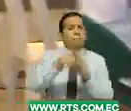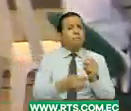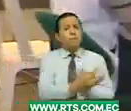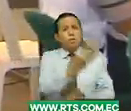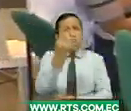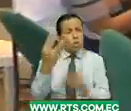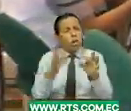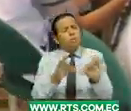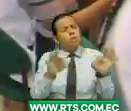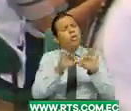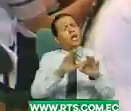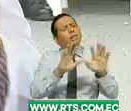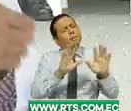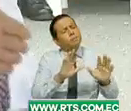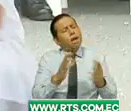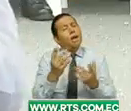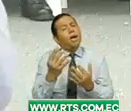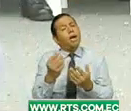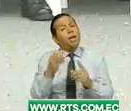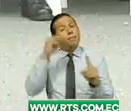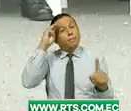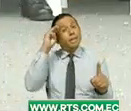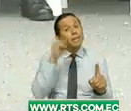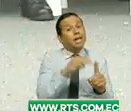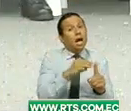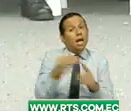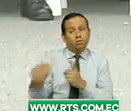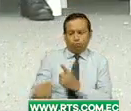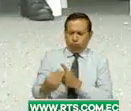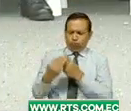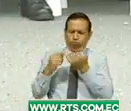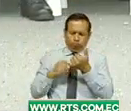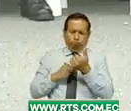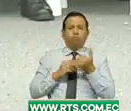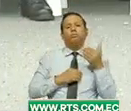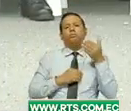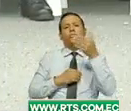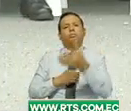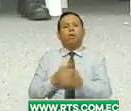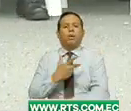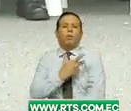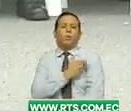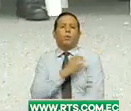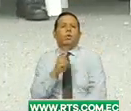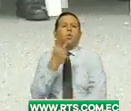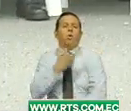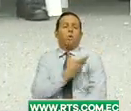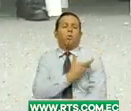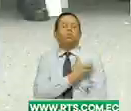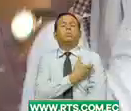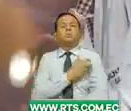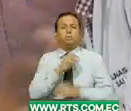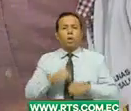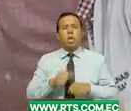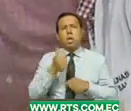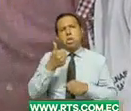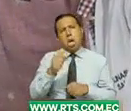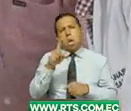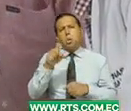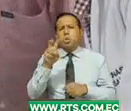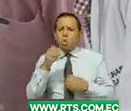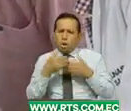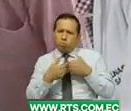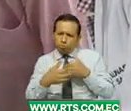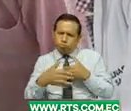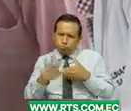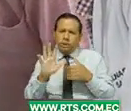SMS para que sean notificados y agendados a partir del 28, que son 10, 11 y 12 para adelante. El Ecuador ha transferido a